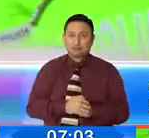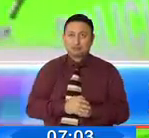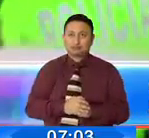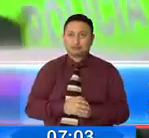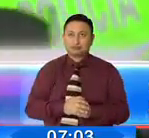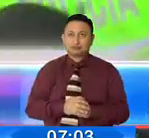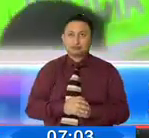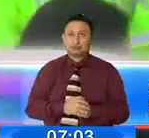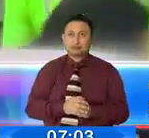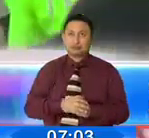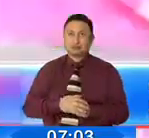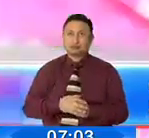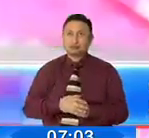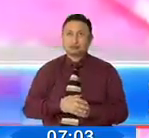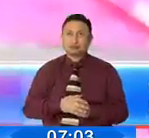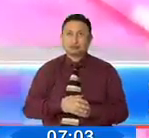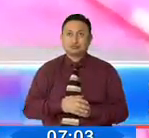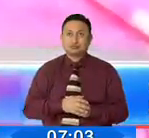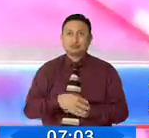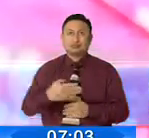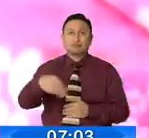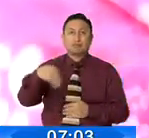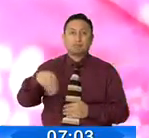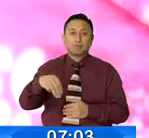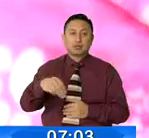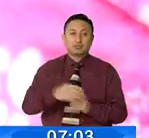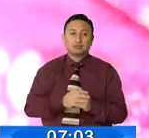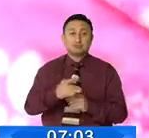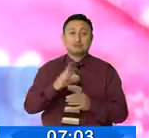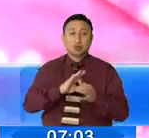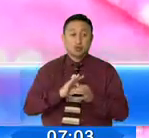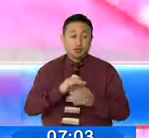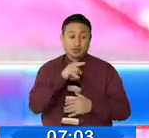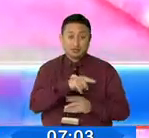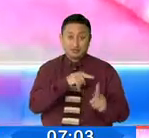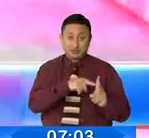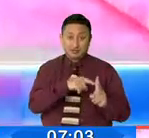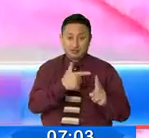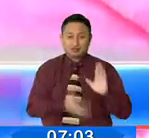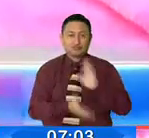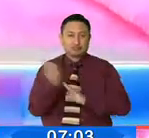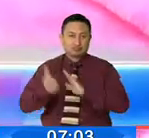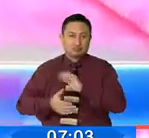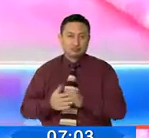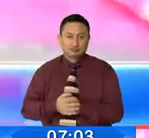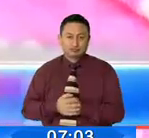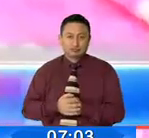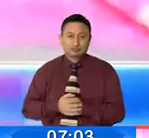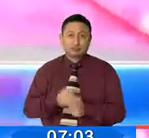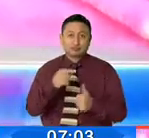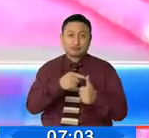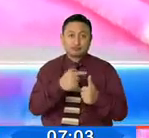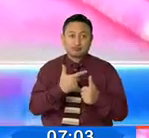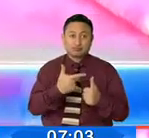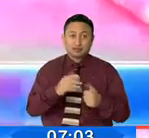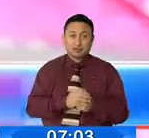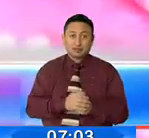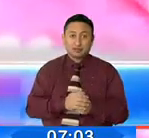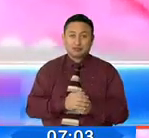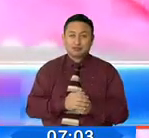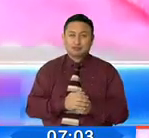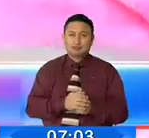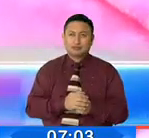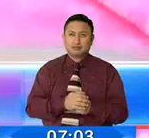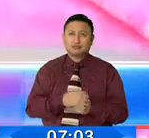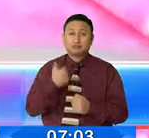temor a los moradores del sector. El miércoles se fueron los últimos compañeros que vinieron con él. Yo sabía que ella le daba girando,